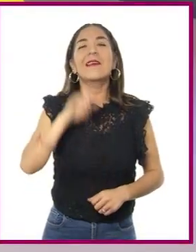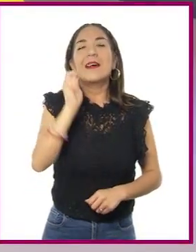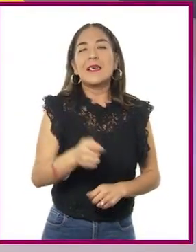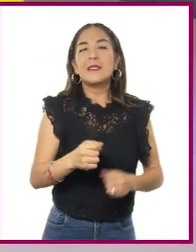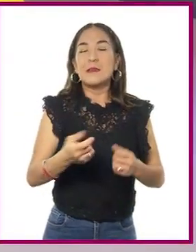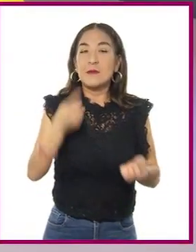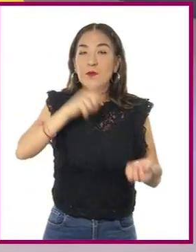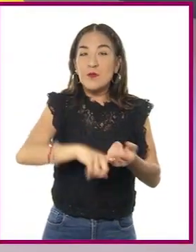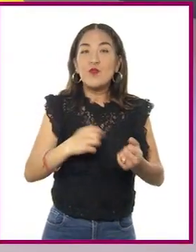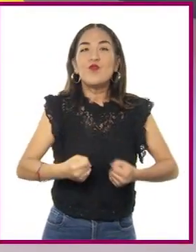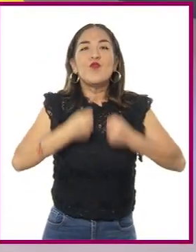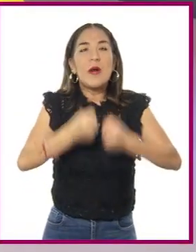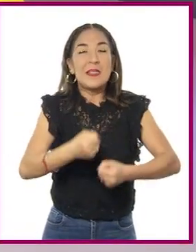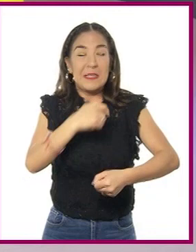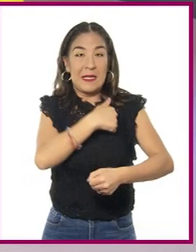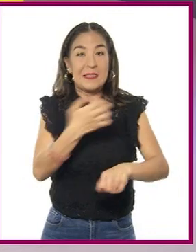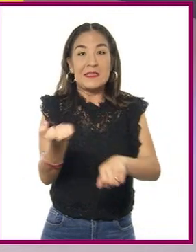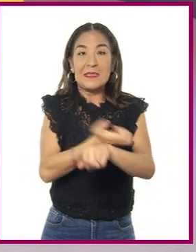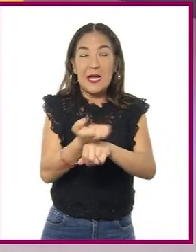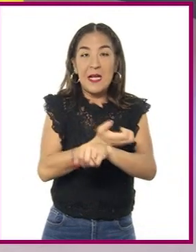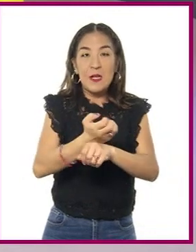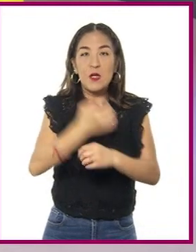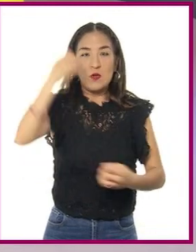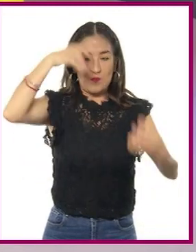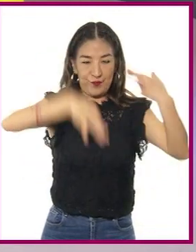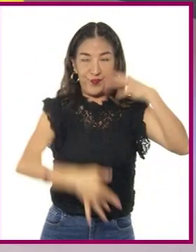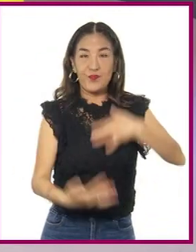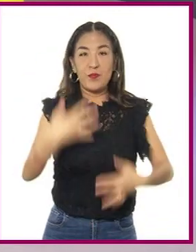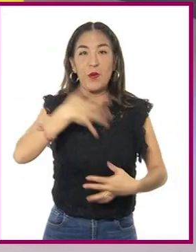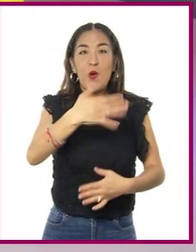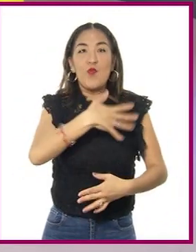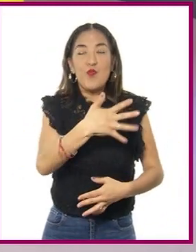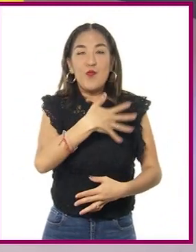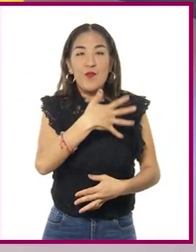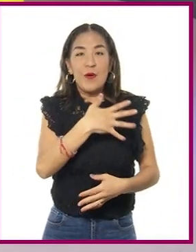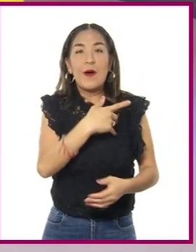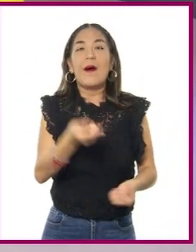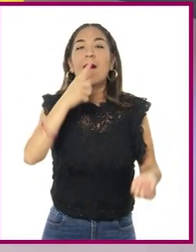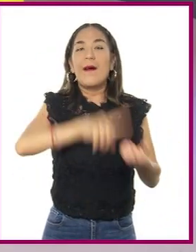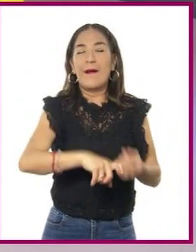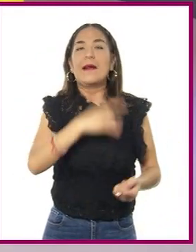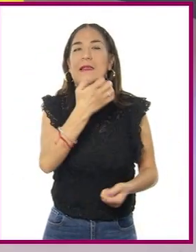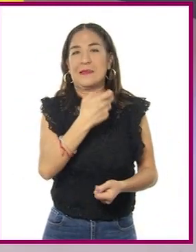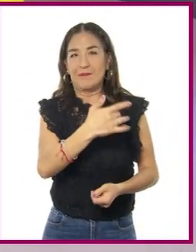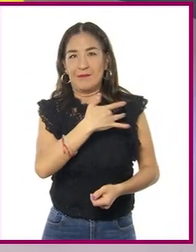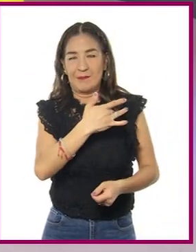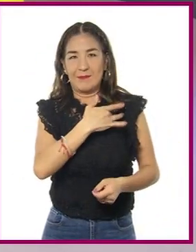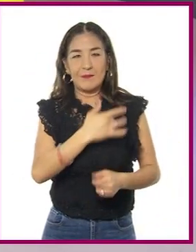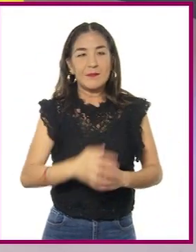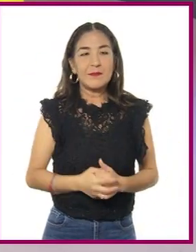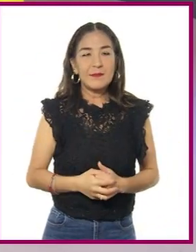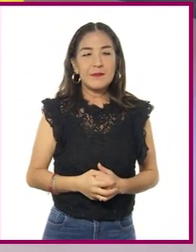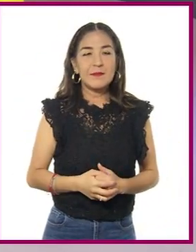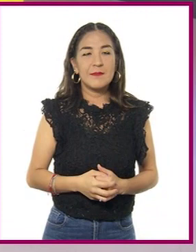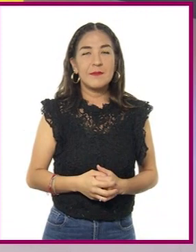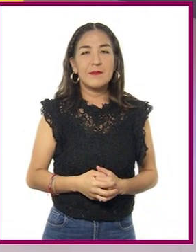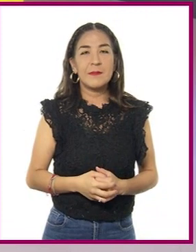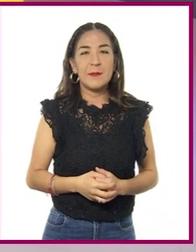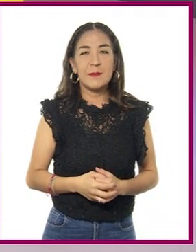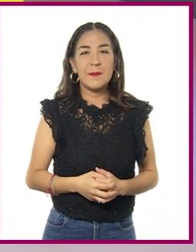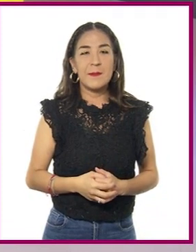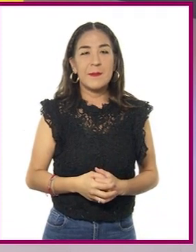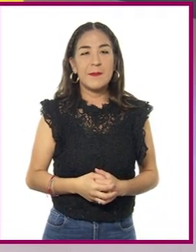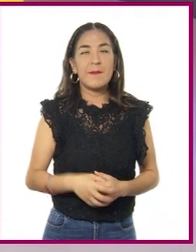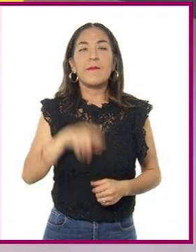fuerza ejercida por la sangre al circular por las arterias sobre las paredes de estas. Y con